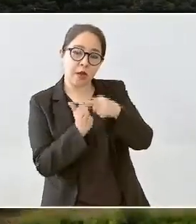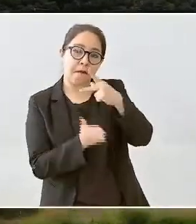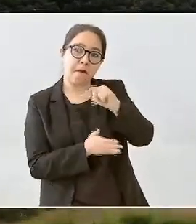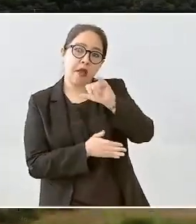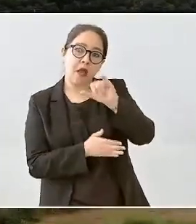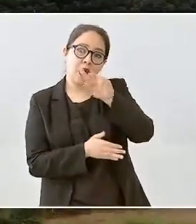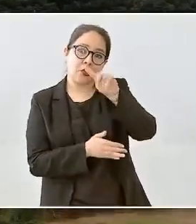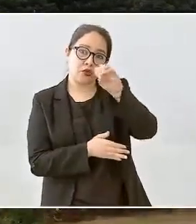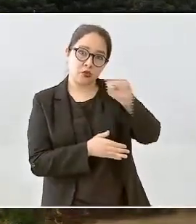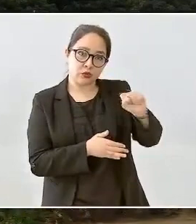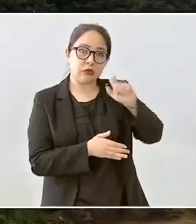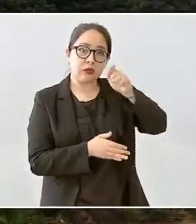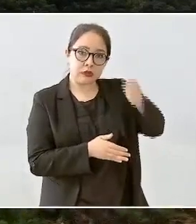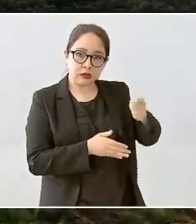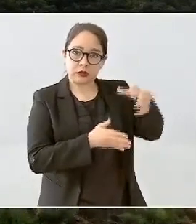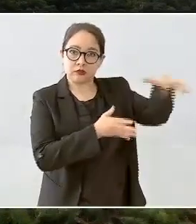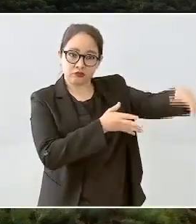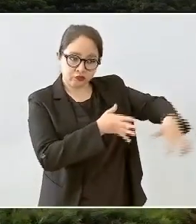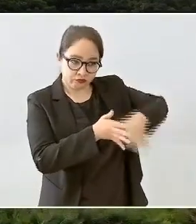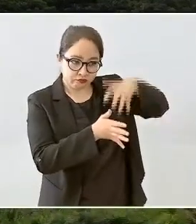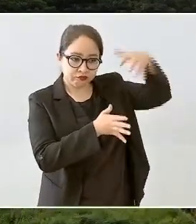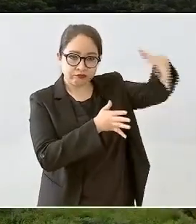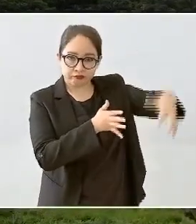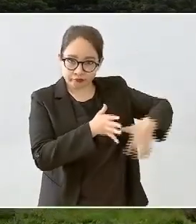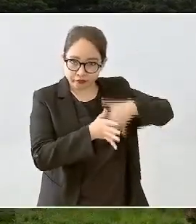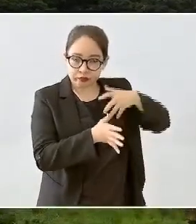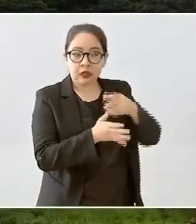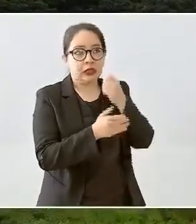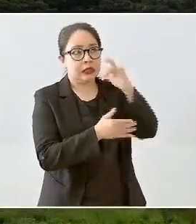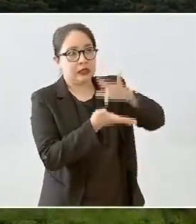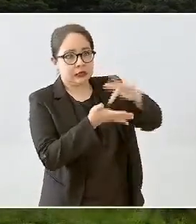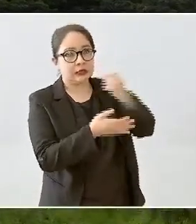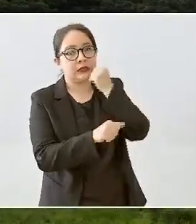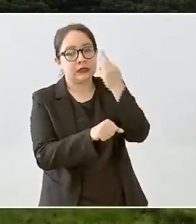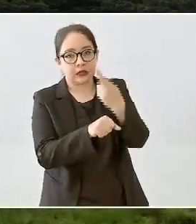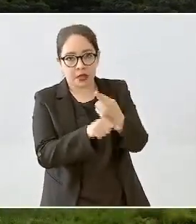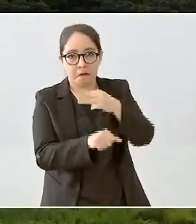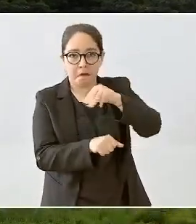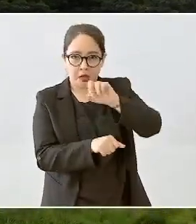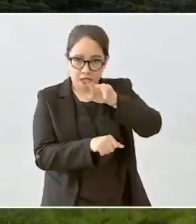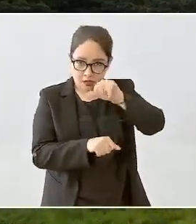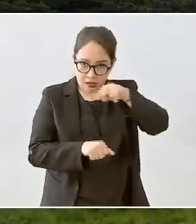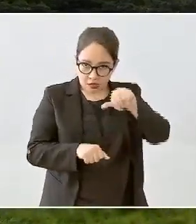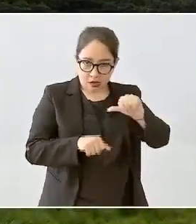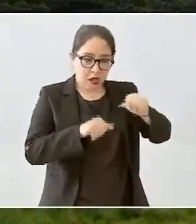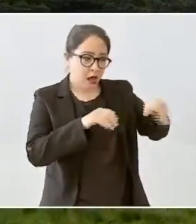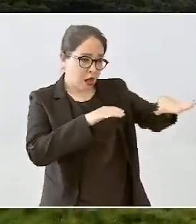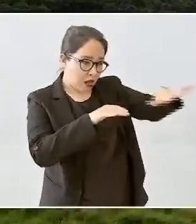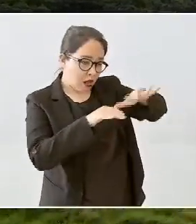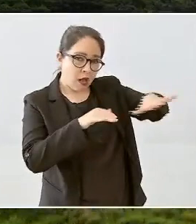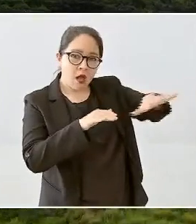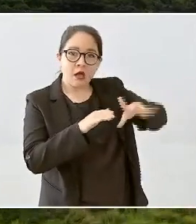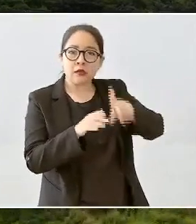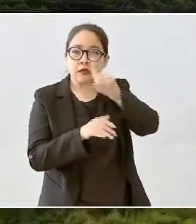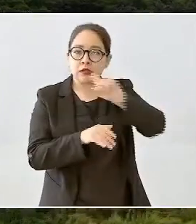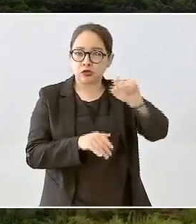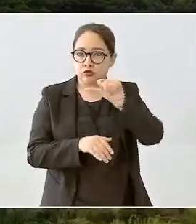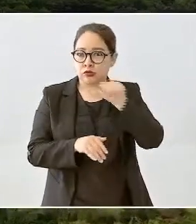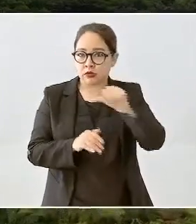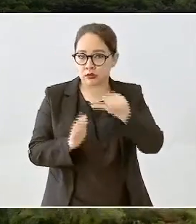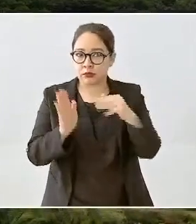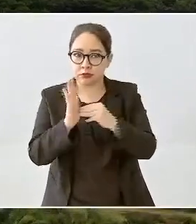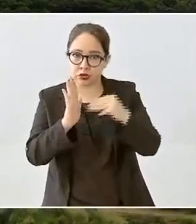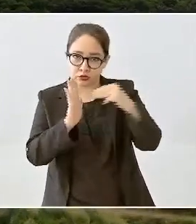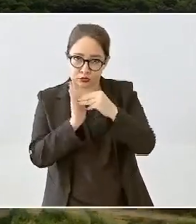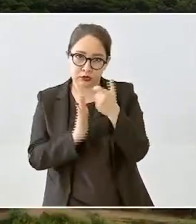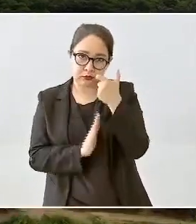apoyo de la Secretaría de Marina, quien nos está haciendo estos trabajos. Es una inversión de 116 millones de pesos.